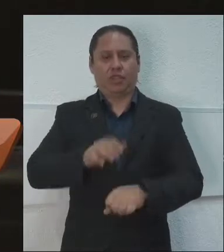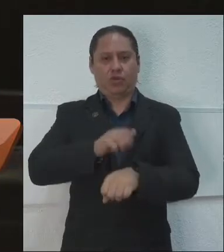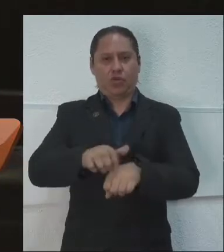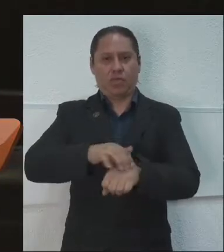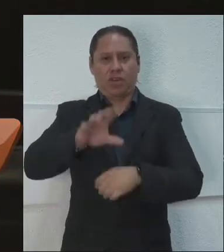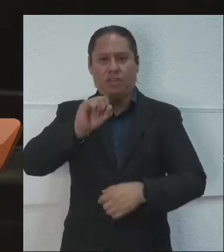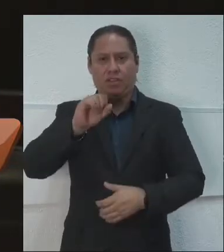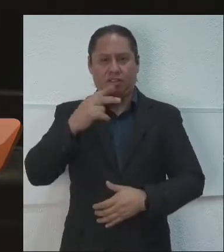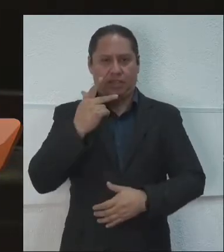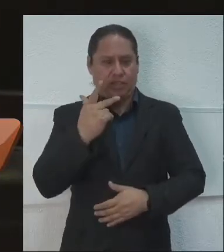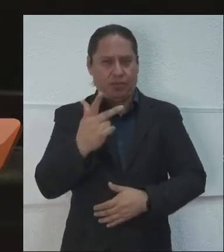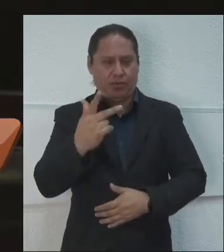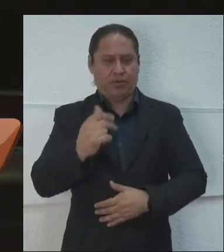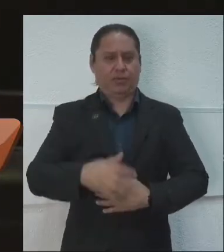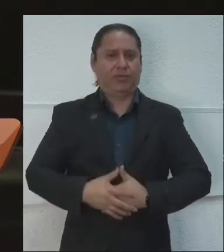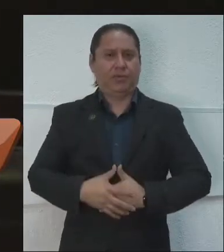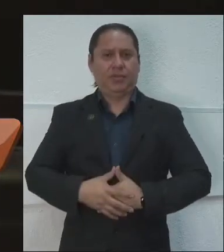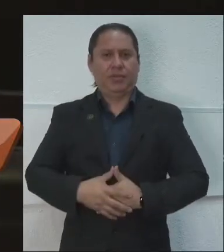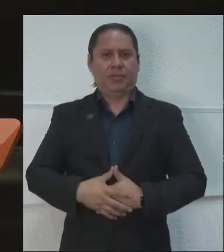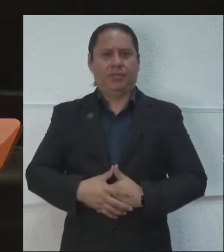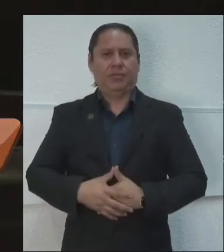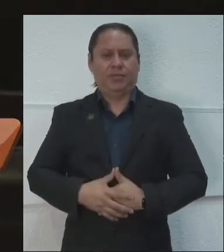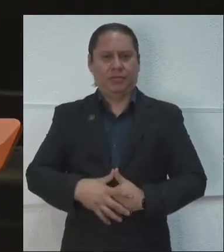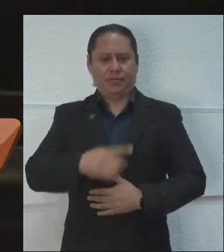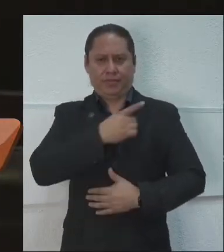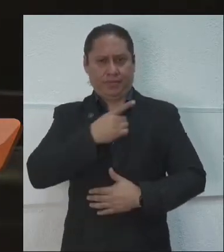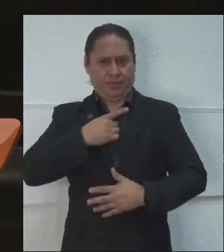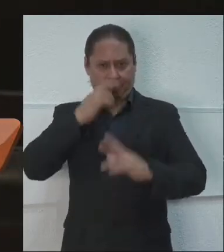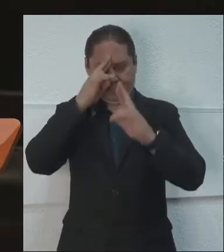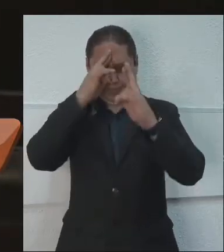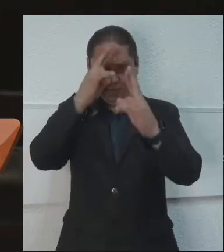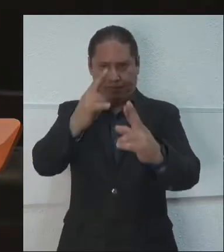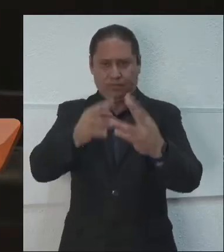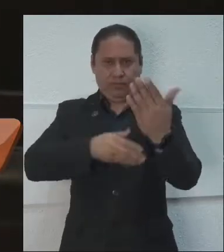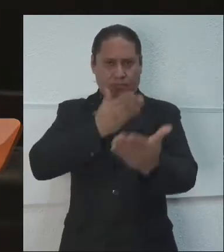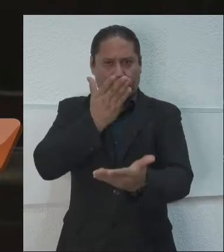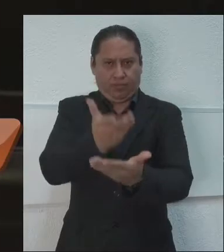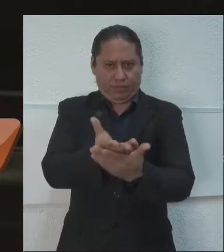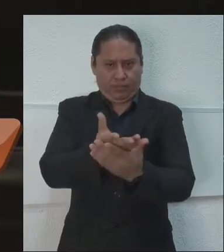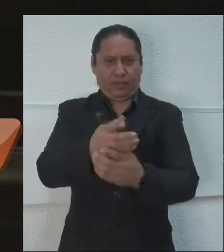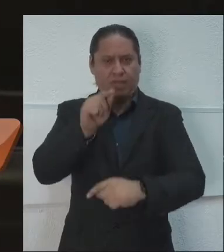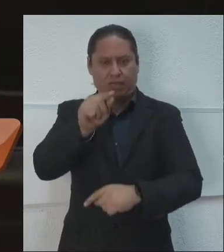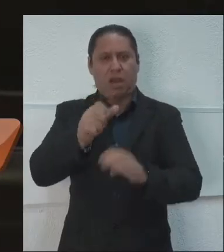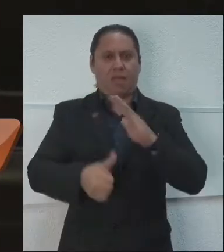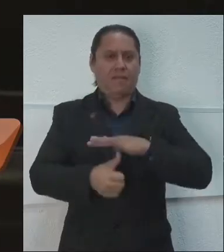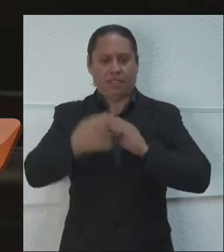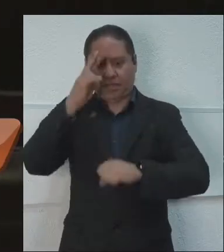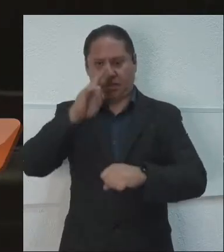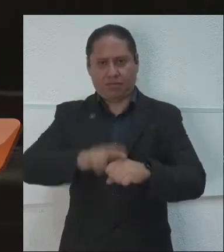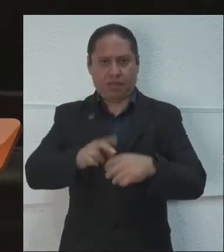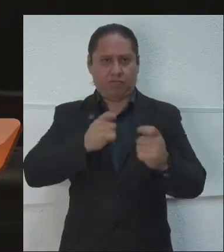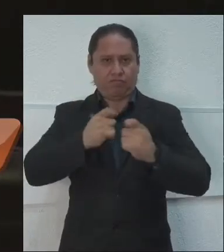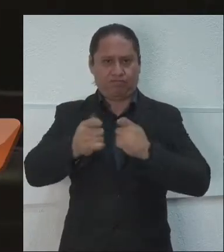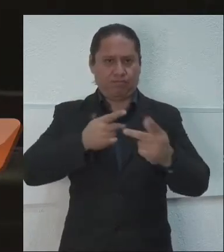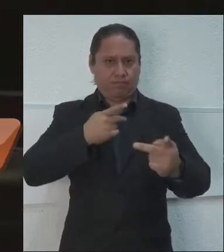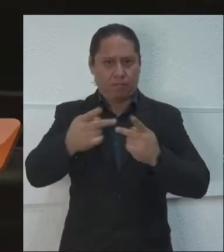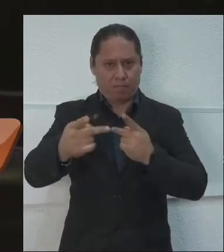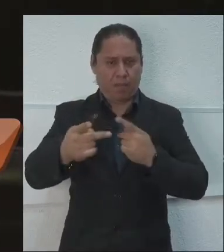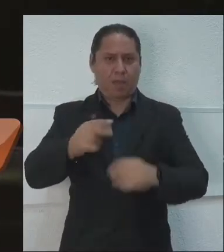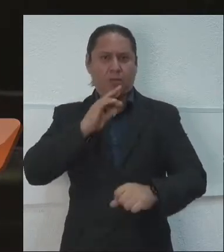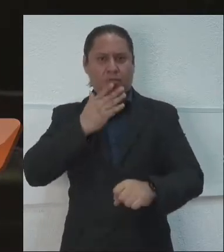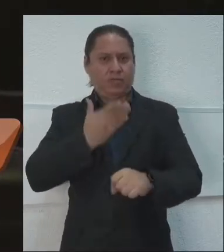del Honorable Congreso del Estado de Chiapas. Con el debido respeto, remito a la mesa directiva para el trámite